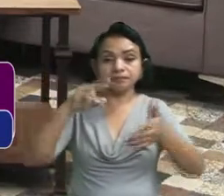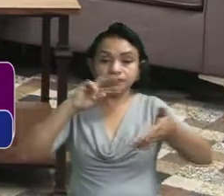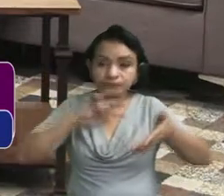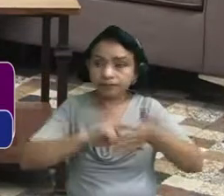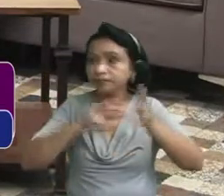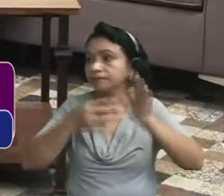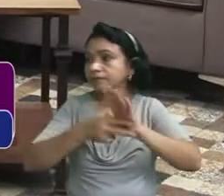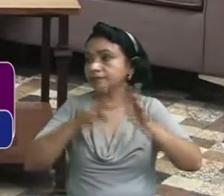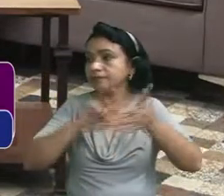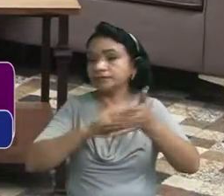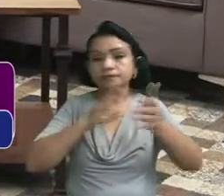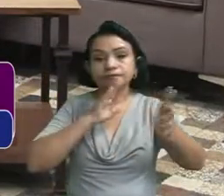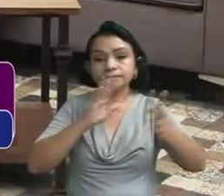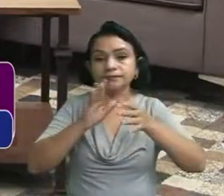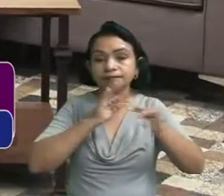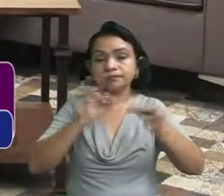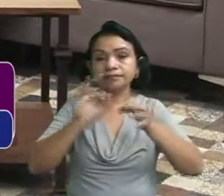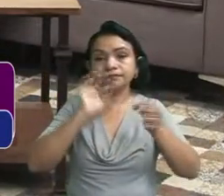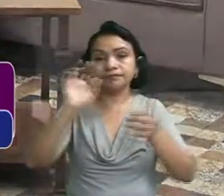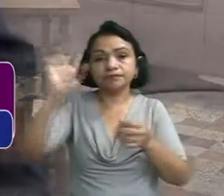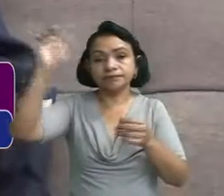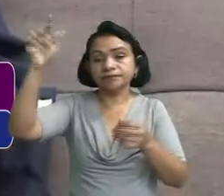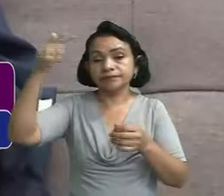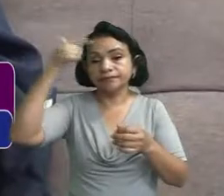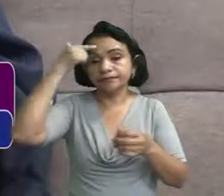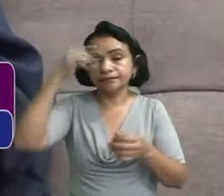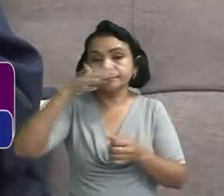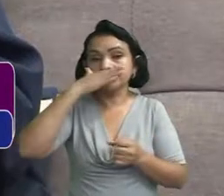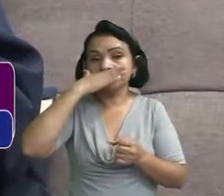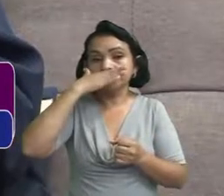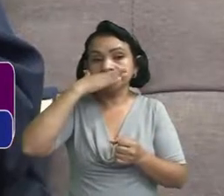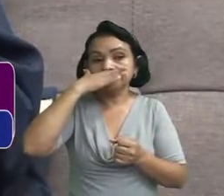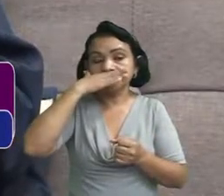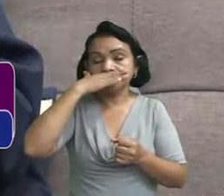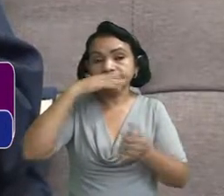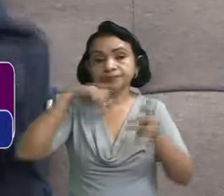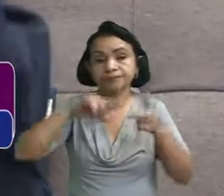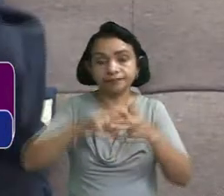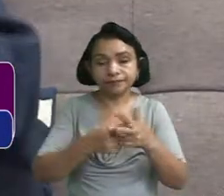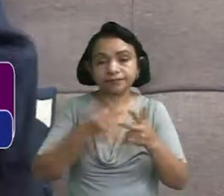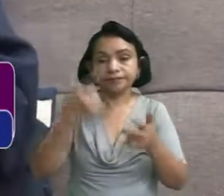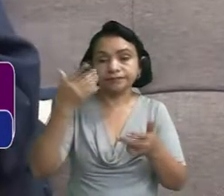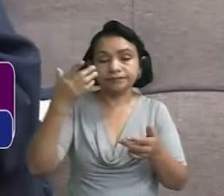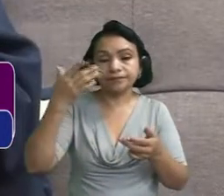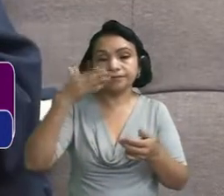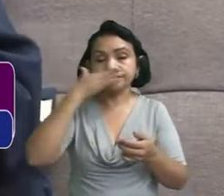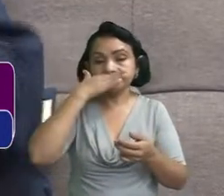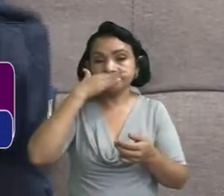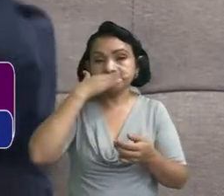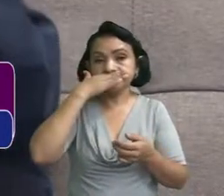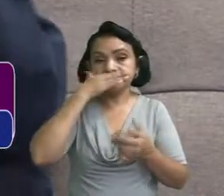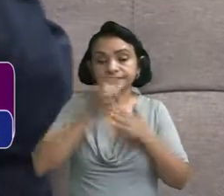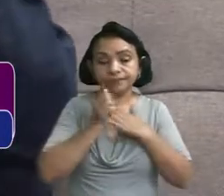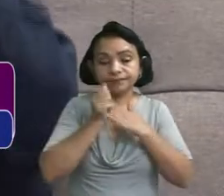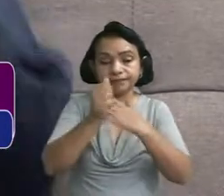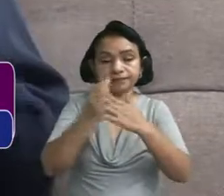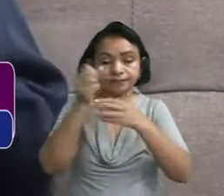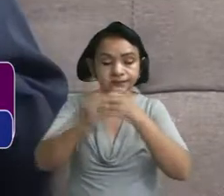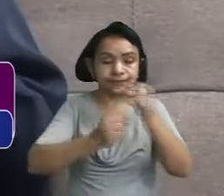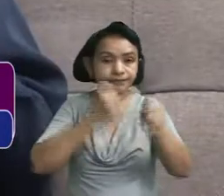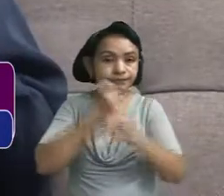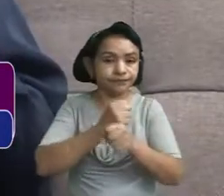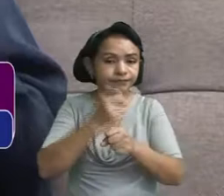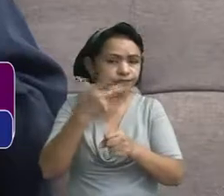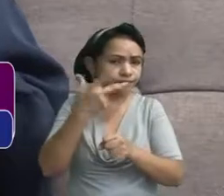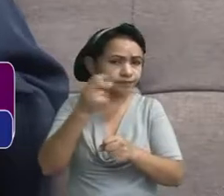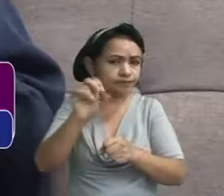planteamiento del gobierno revolucionario, encabezado por el Frente Sandinista, desde los años fines de los